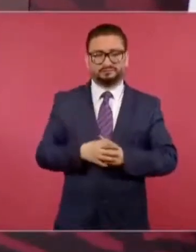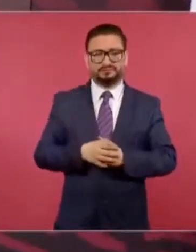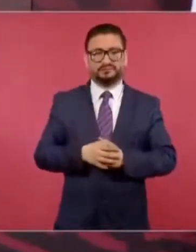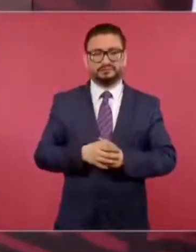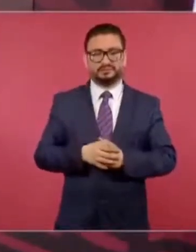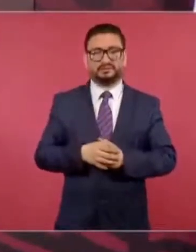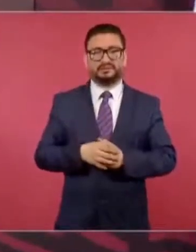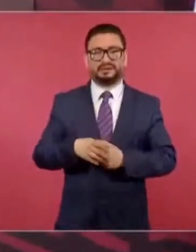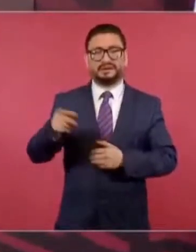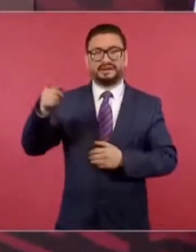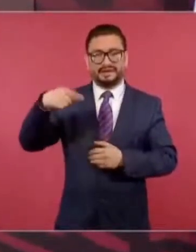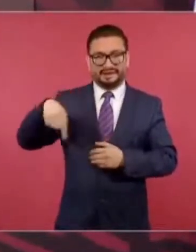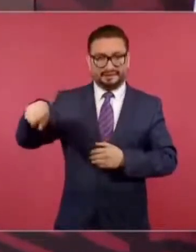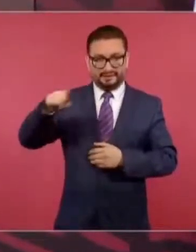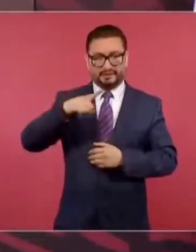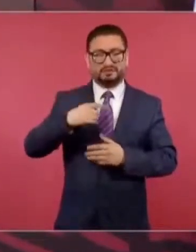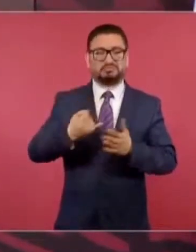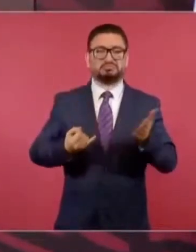deciden